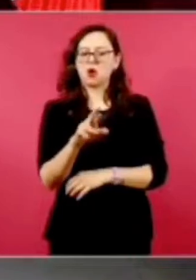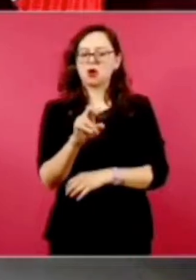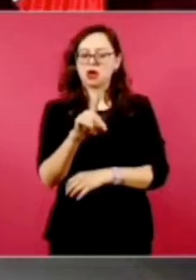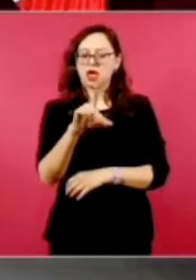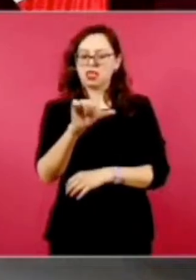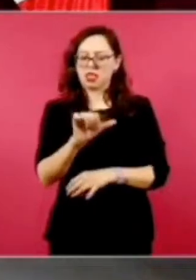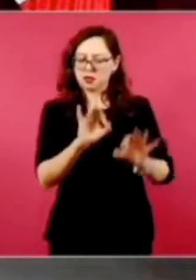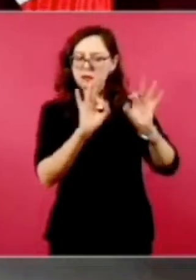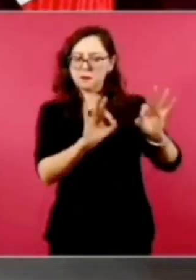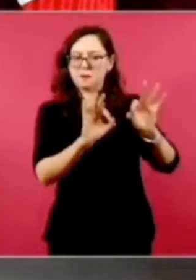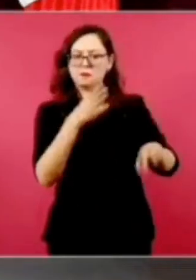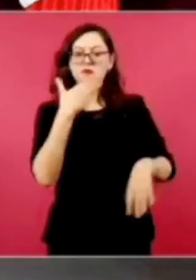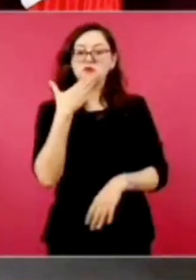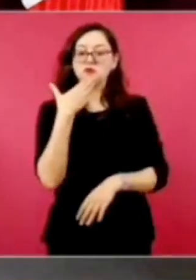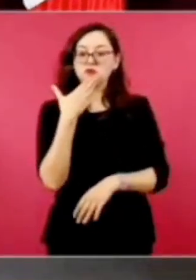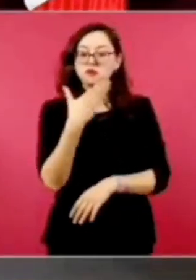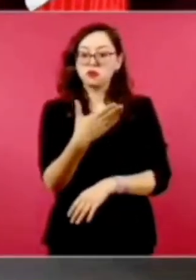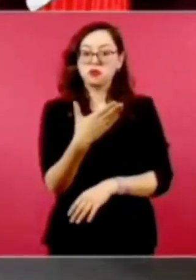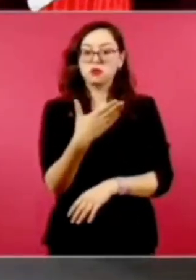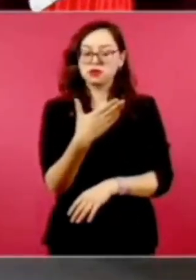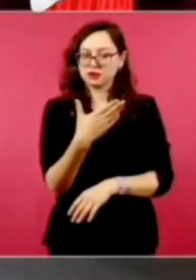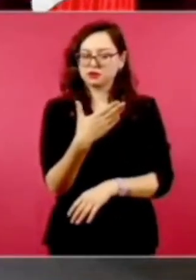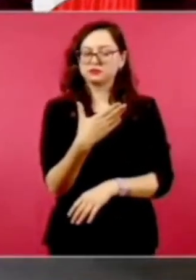pero con mucho,